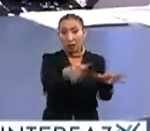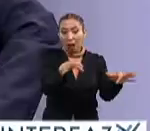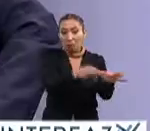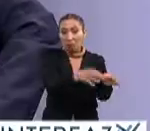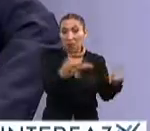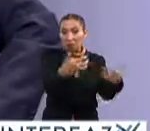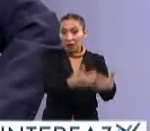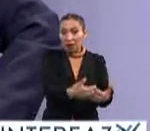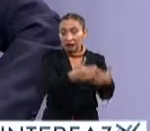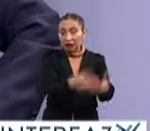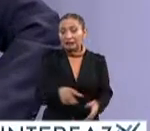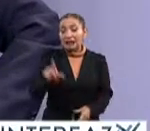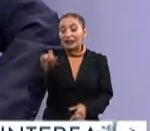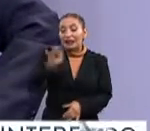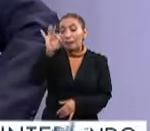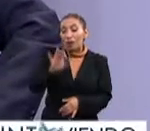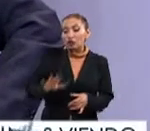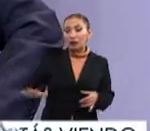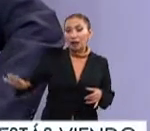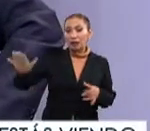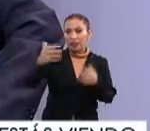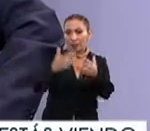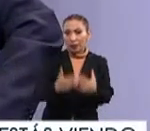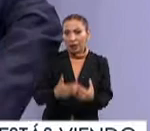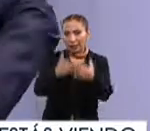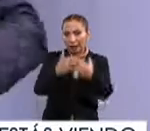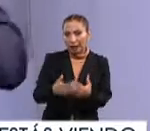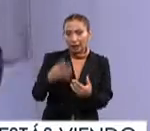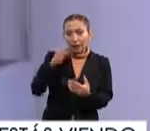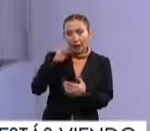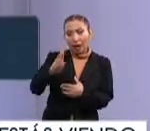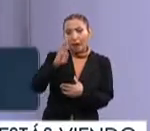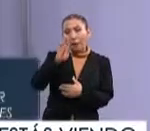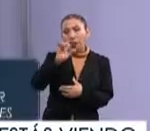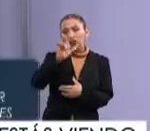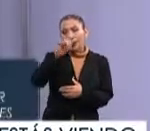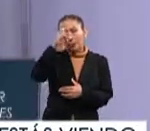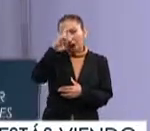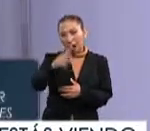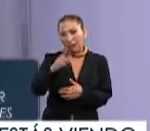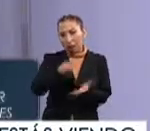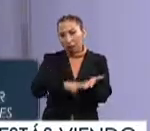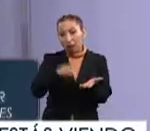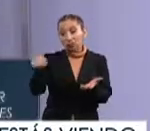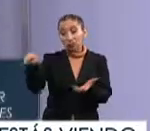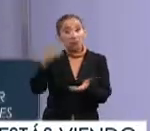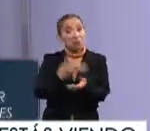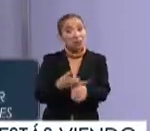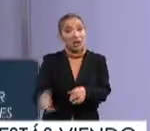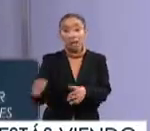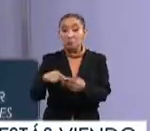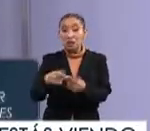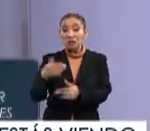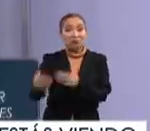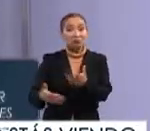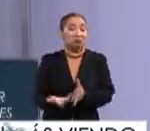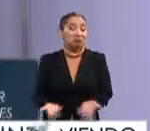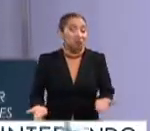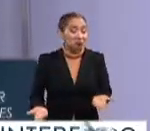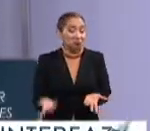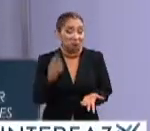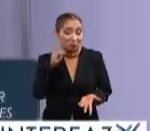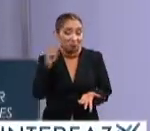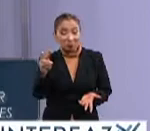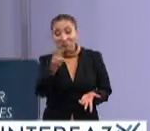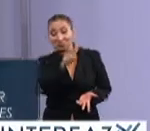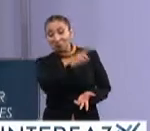familiares. 70% de las empresas que cotizan en la Bolsa Mexicana de Valores son familiares. Entonces, vemos